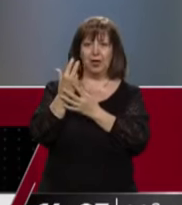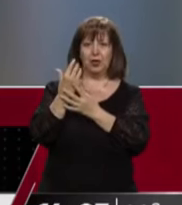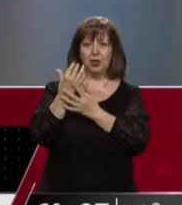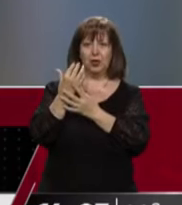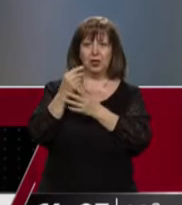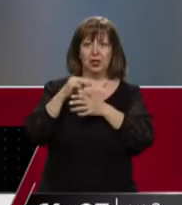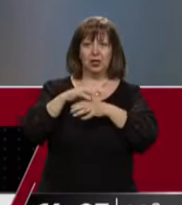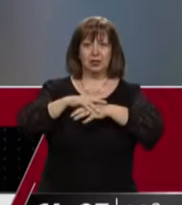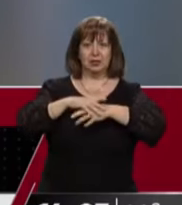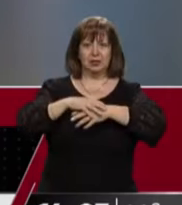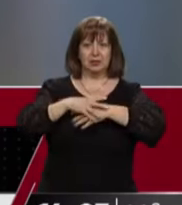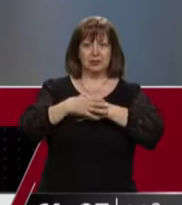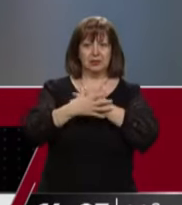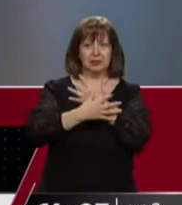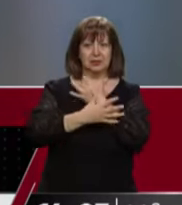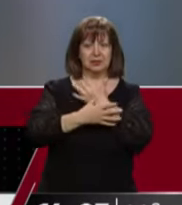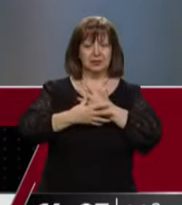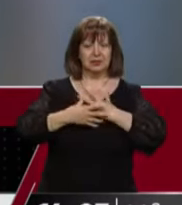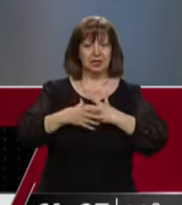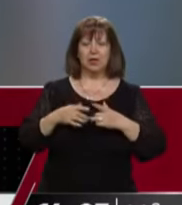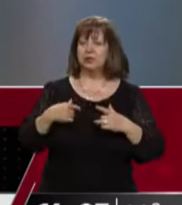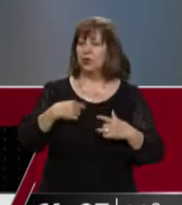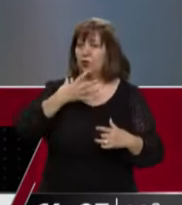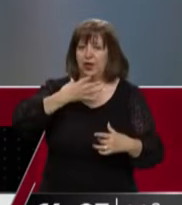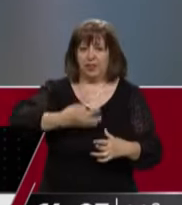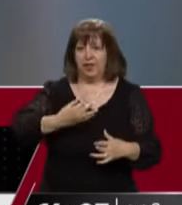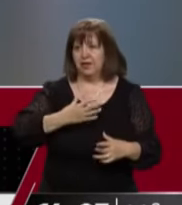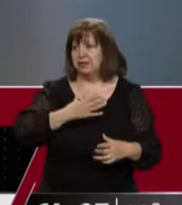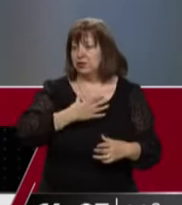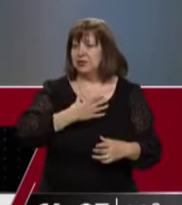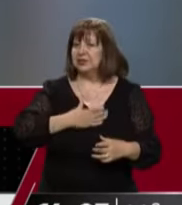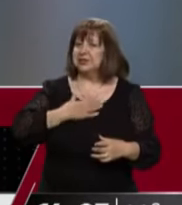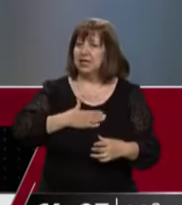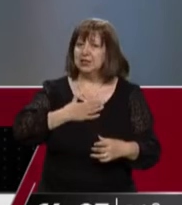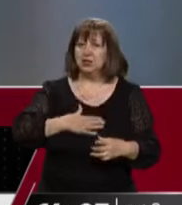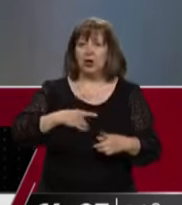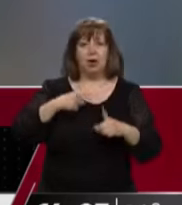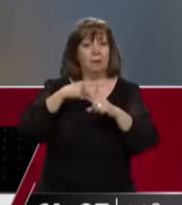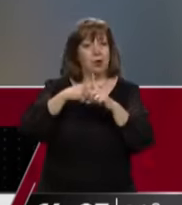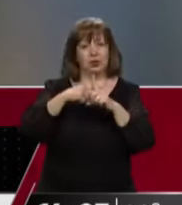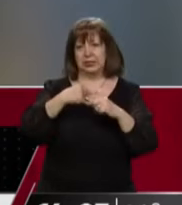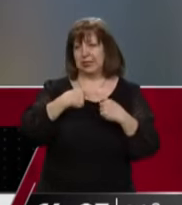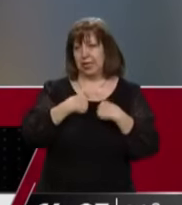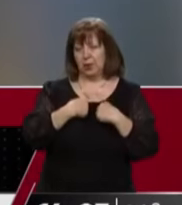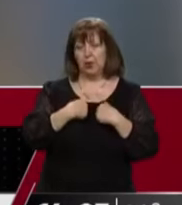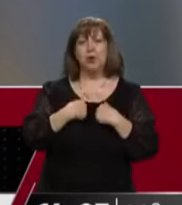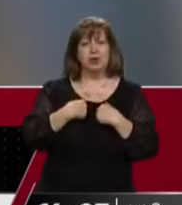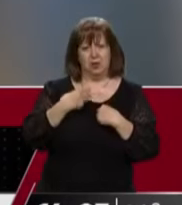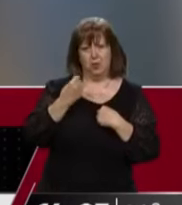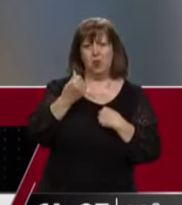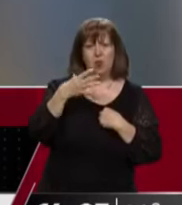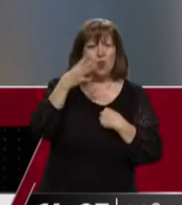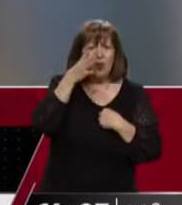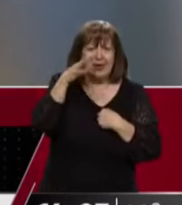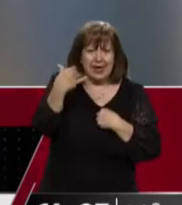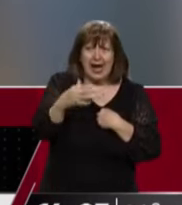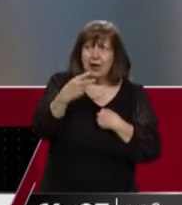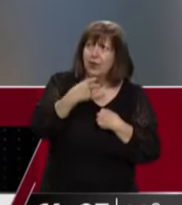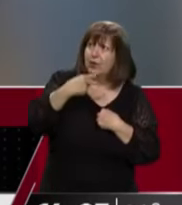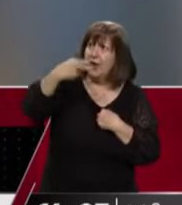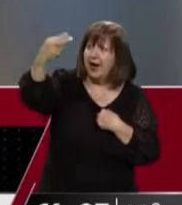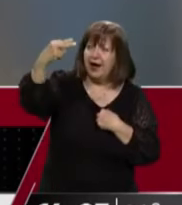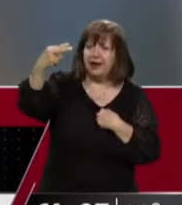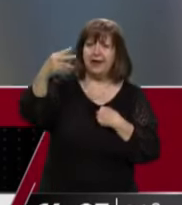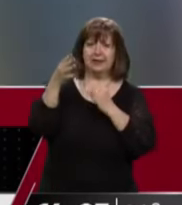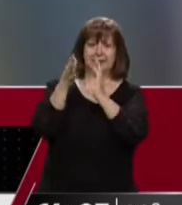mí es bastante positivo, la recomiendo totalmente. Lógicamente es muy costoso viajar a China y hacerlo el